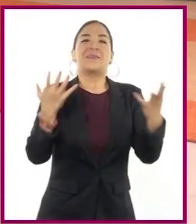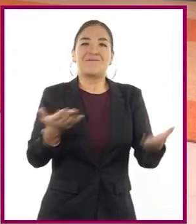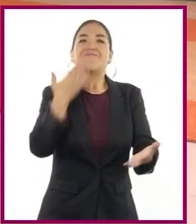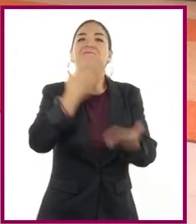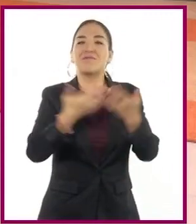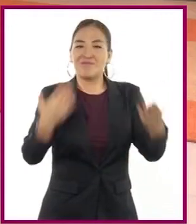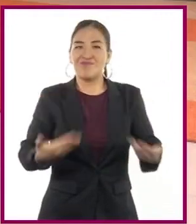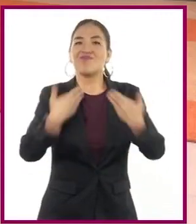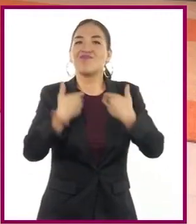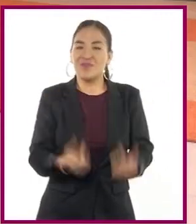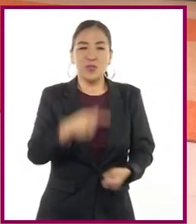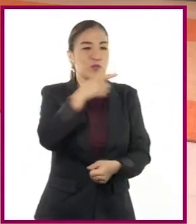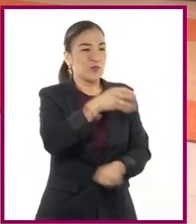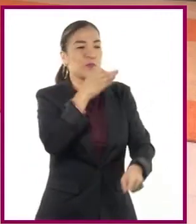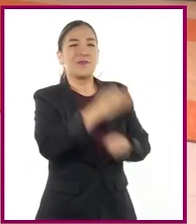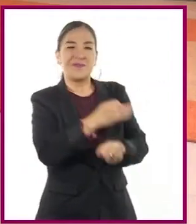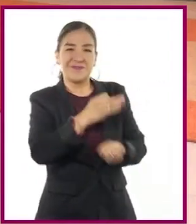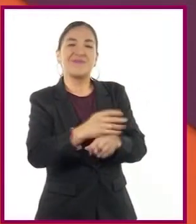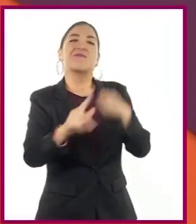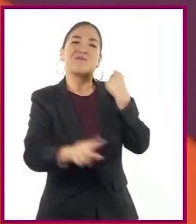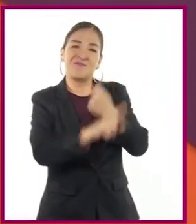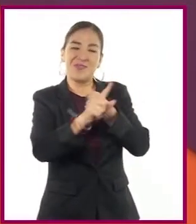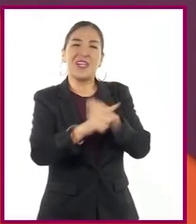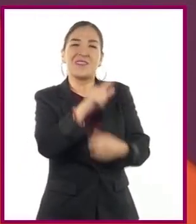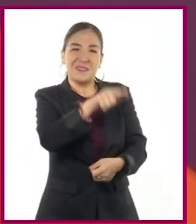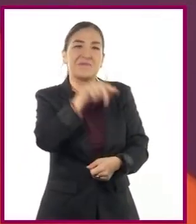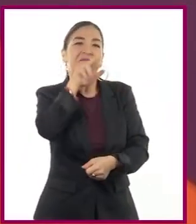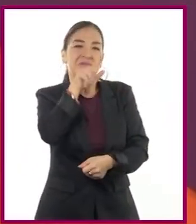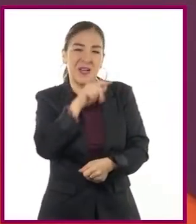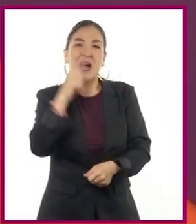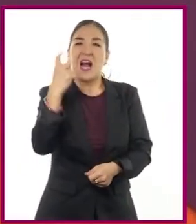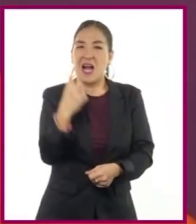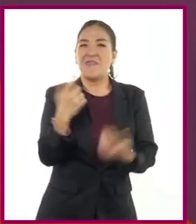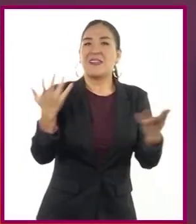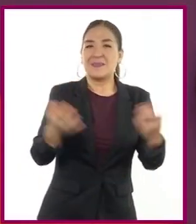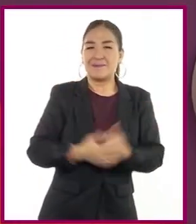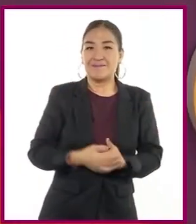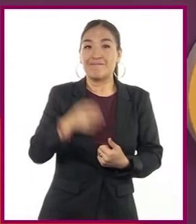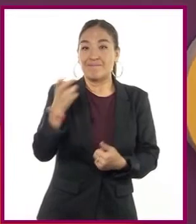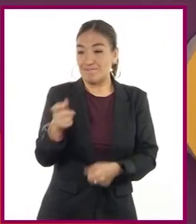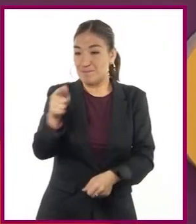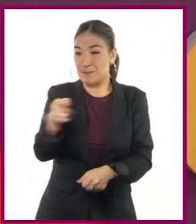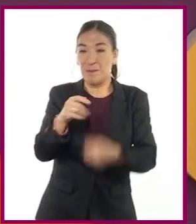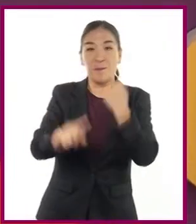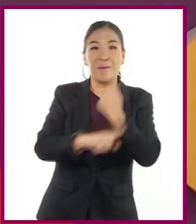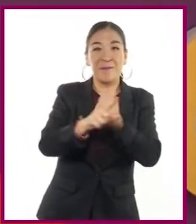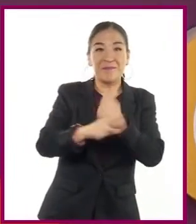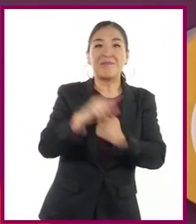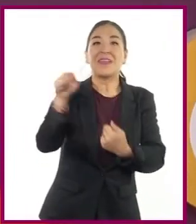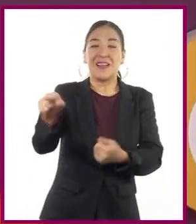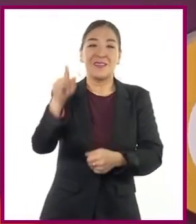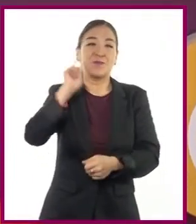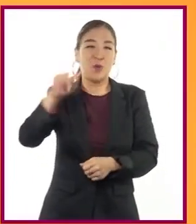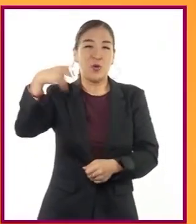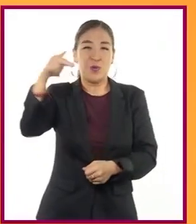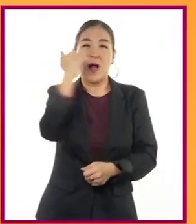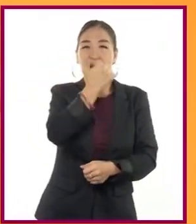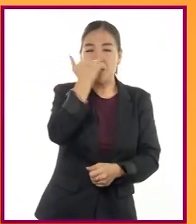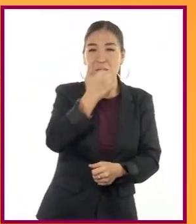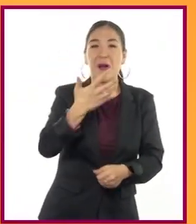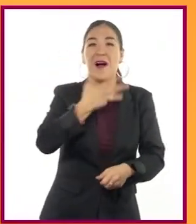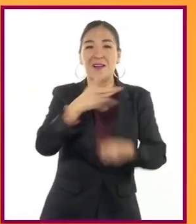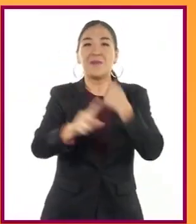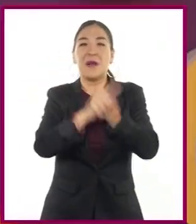por qué estás tan acongojado. Y como dices, esta problemática que vive tu alumna puede presentarse